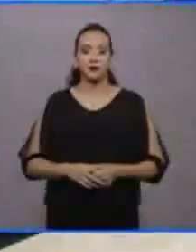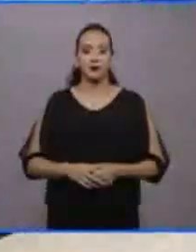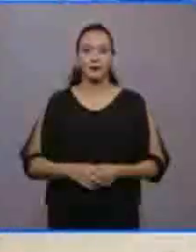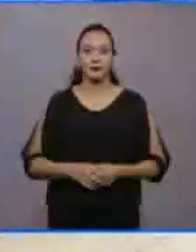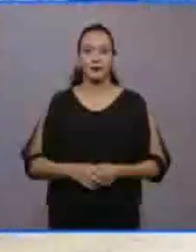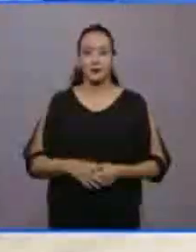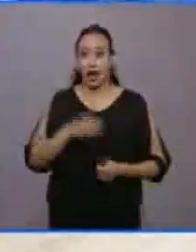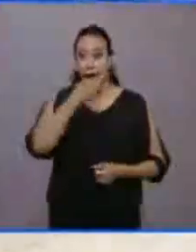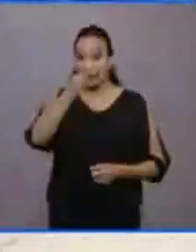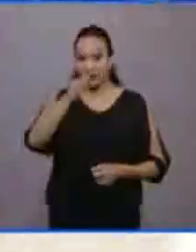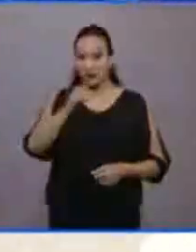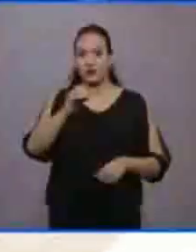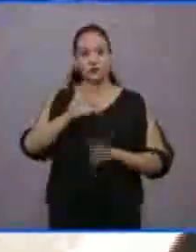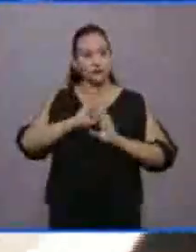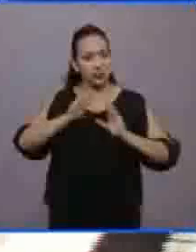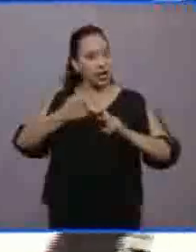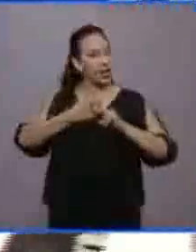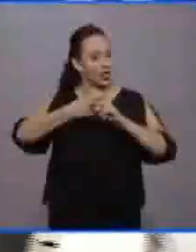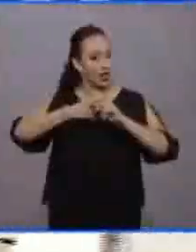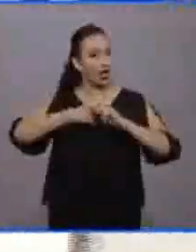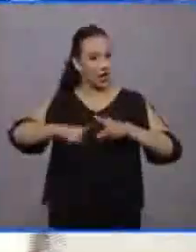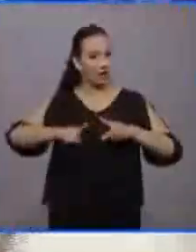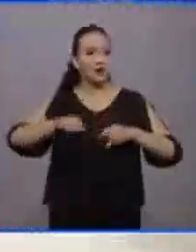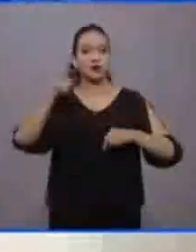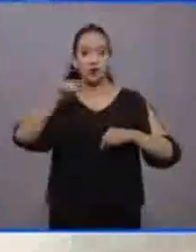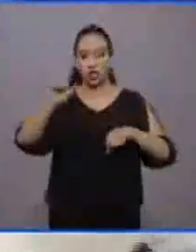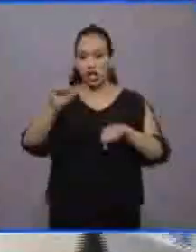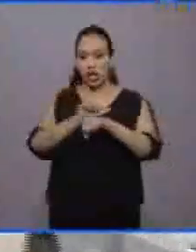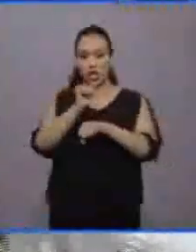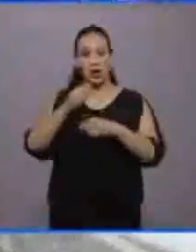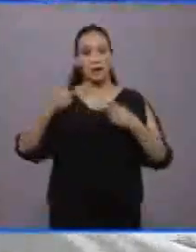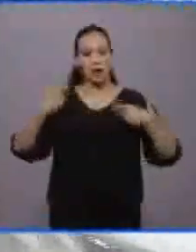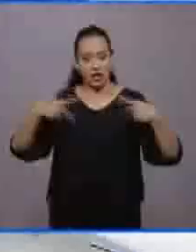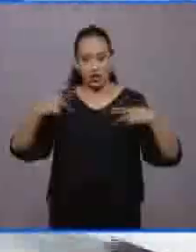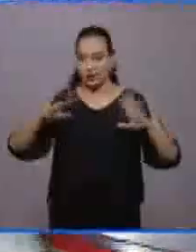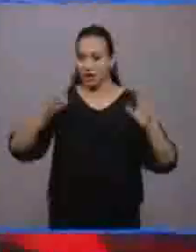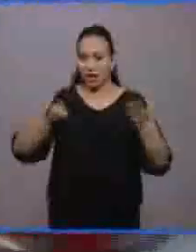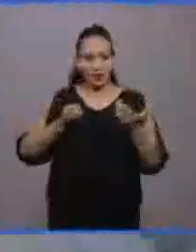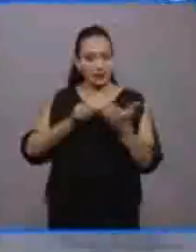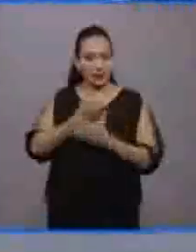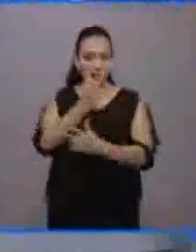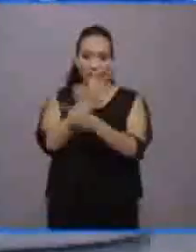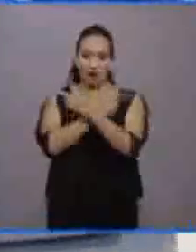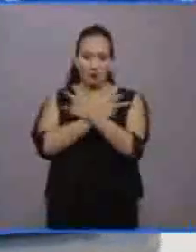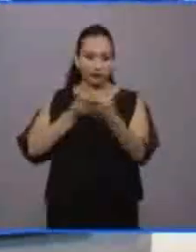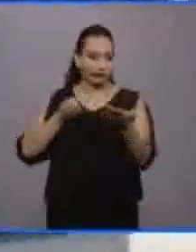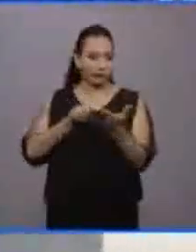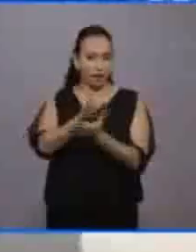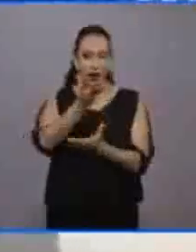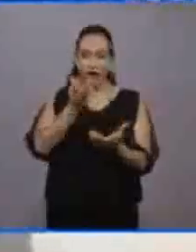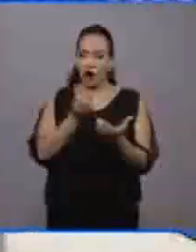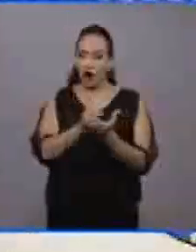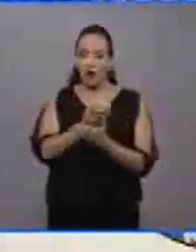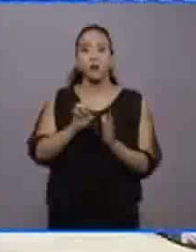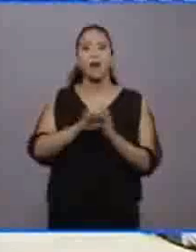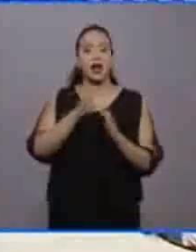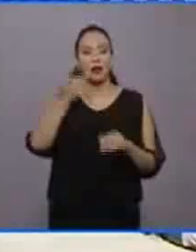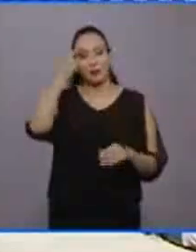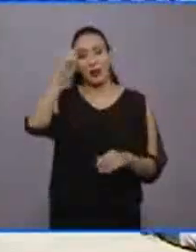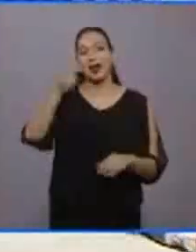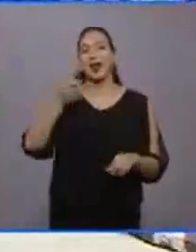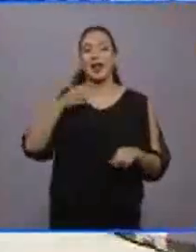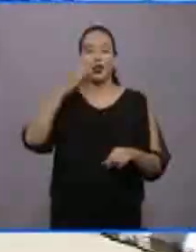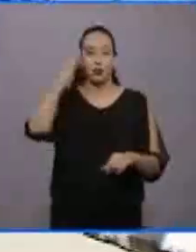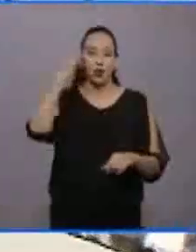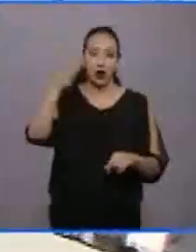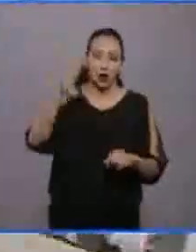Te comento que ya comenzó la afluencia de personas que salen de vacaciones, sobre todo al estado de Morelos,